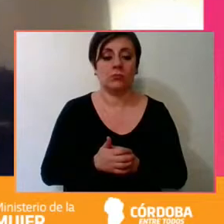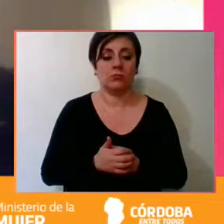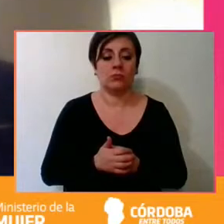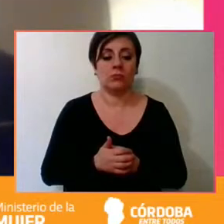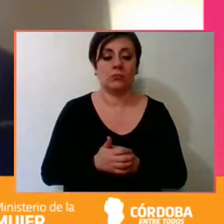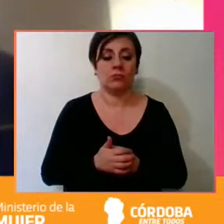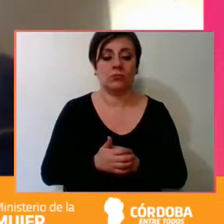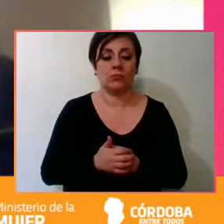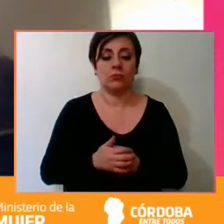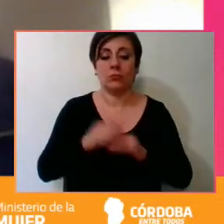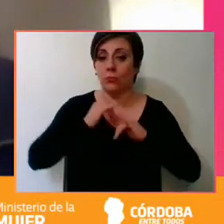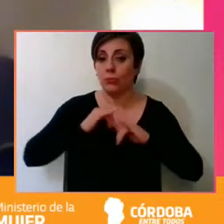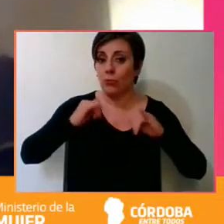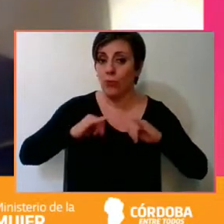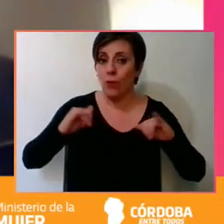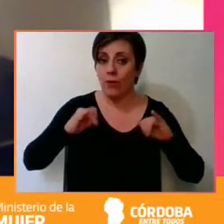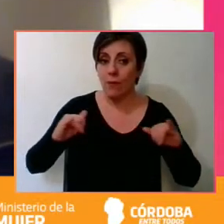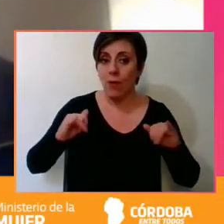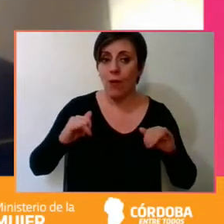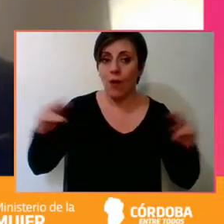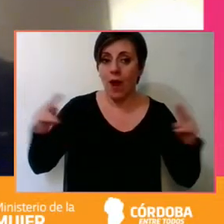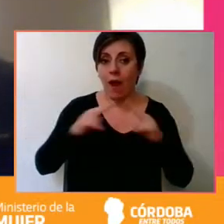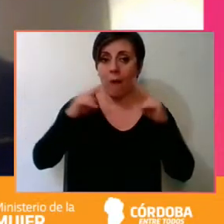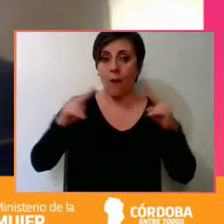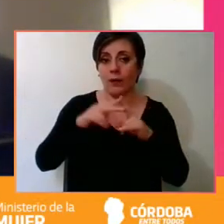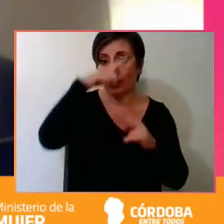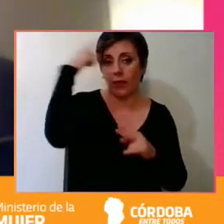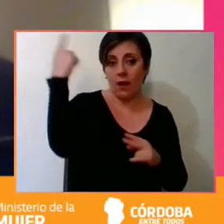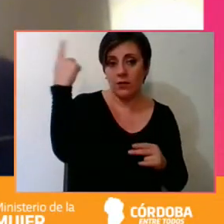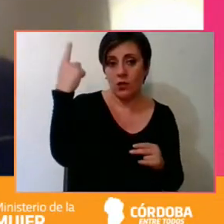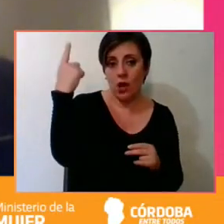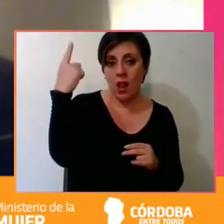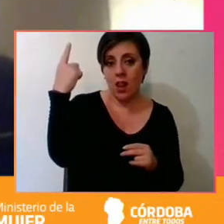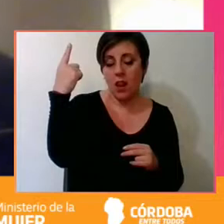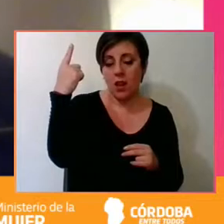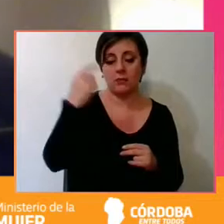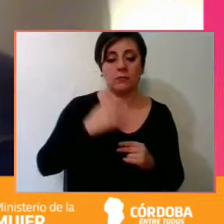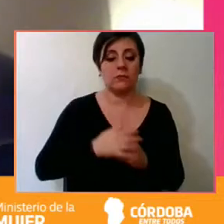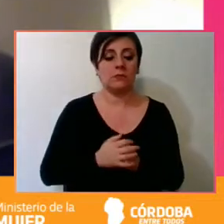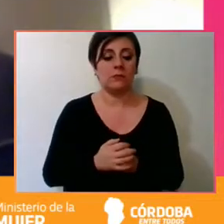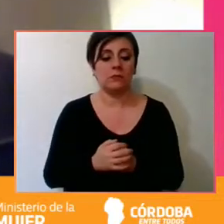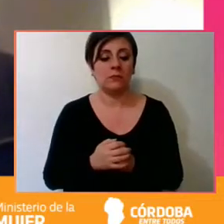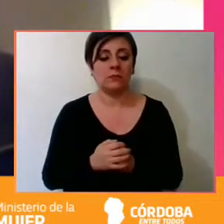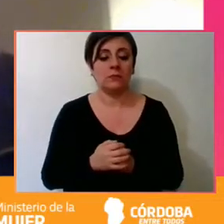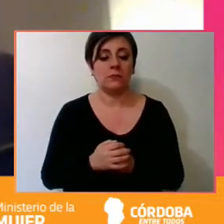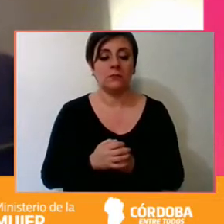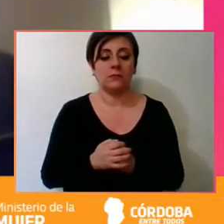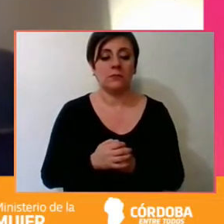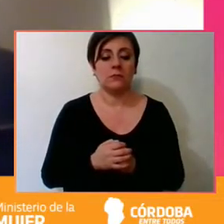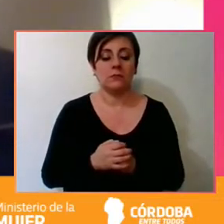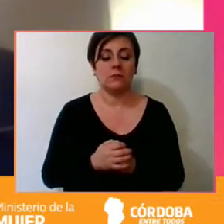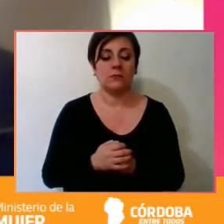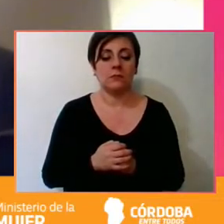realizamos o promovemos encuentros internacionales, como este que les mencionaba de las agendas locales de género.